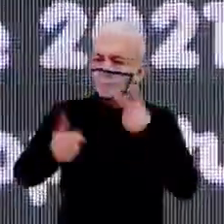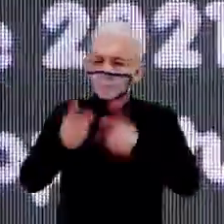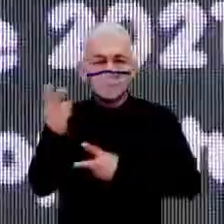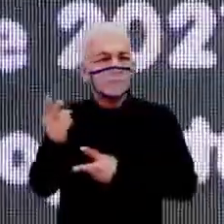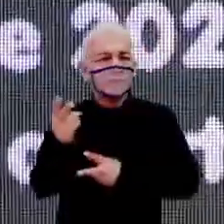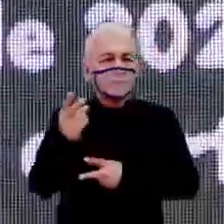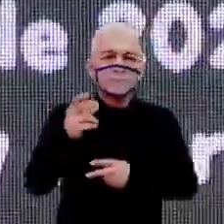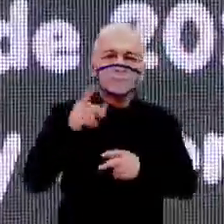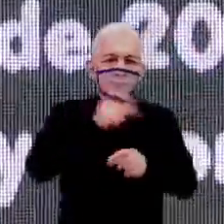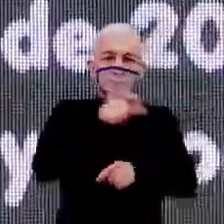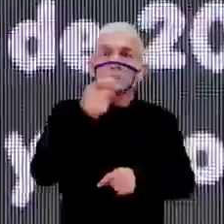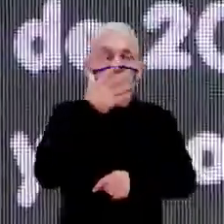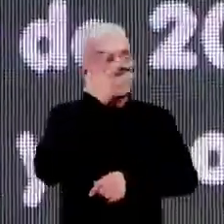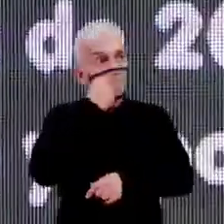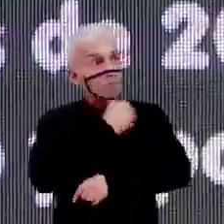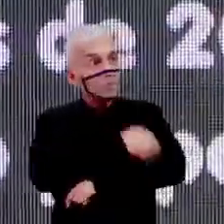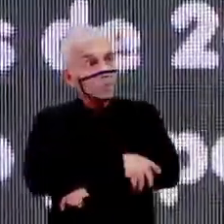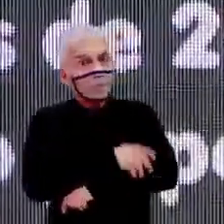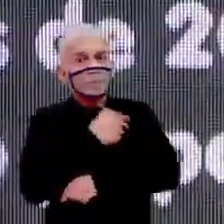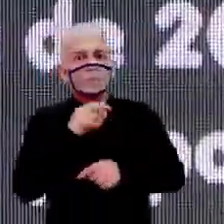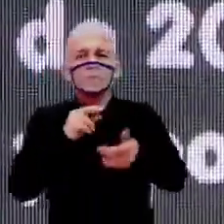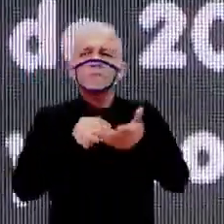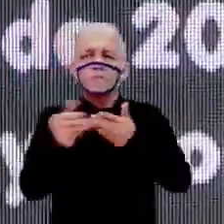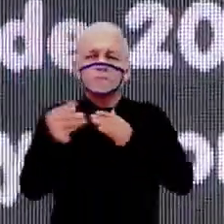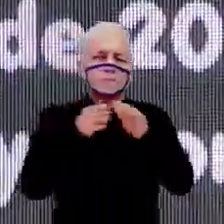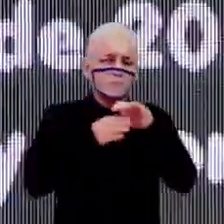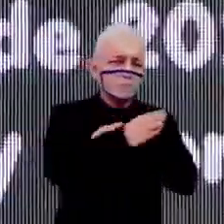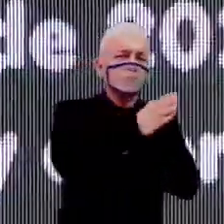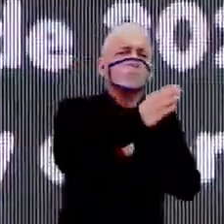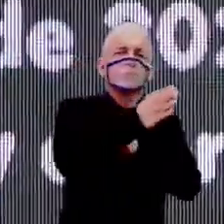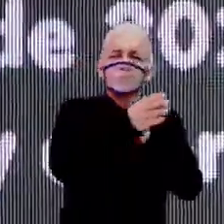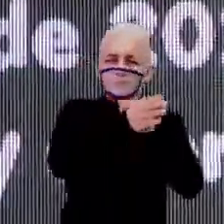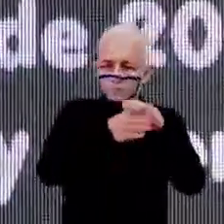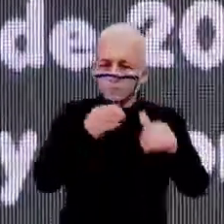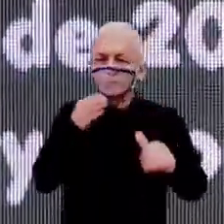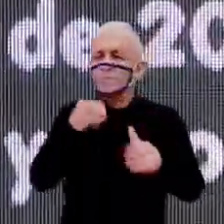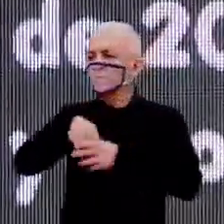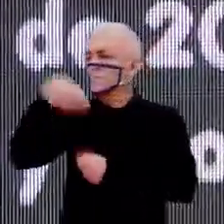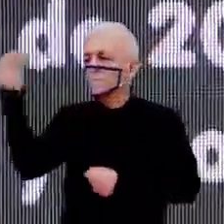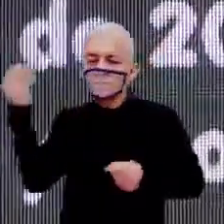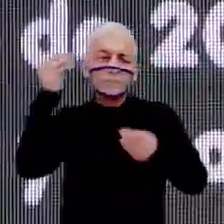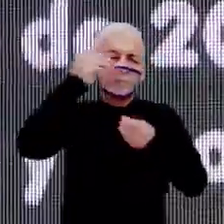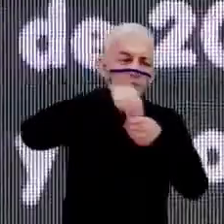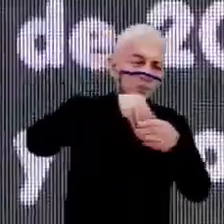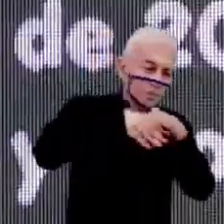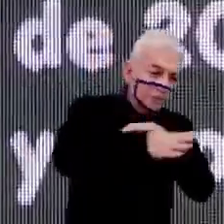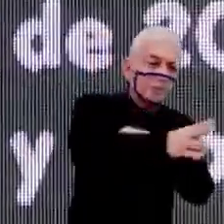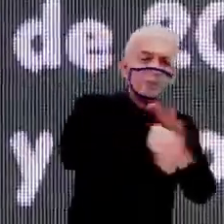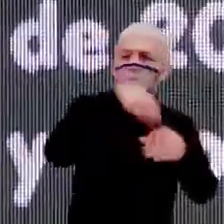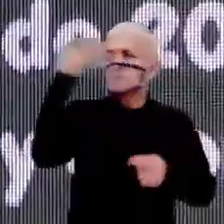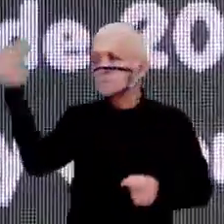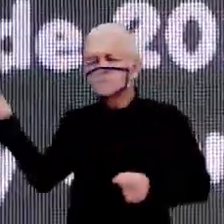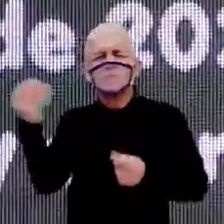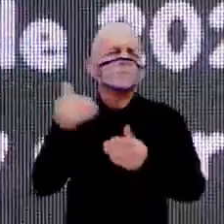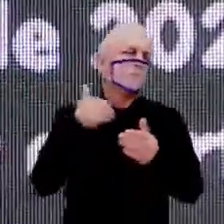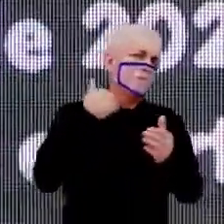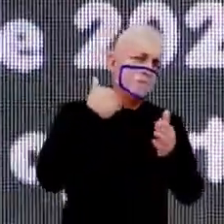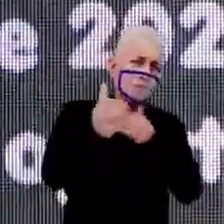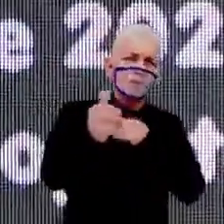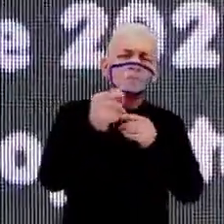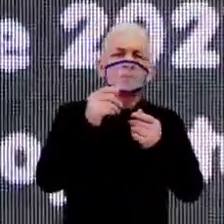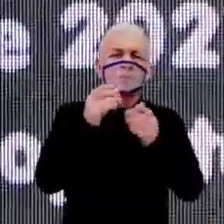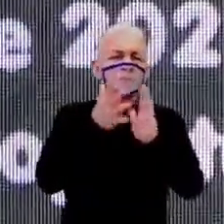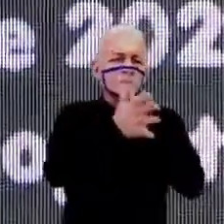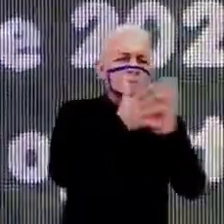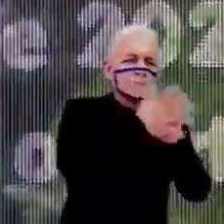como los adjudicatarios, pueden entrar y salir muy fácil de ello. Ver esa cara de felicidad de todas las personas cada vez que